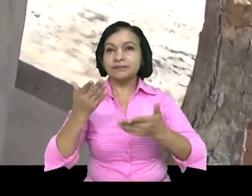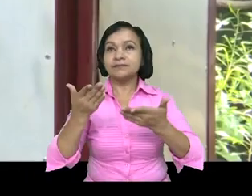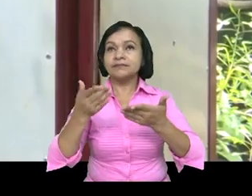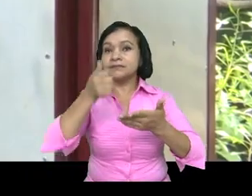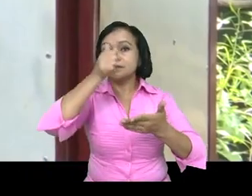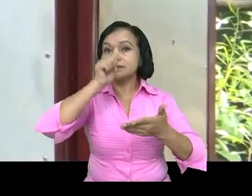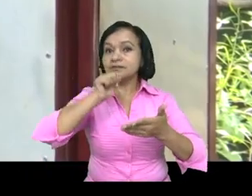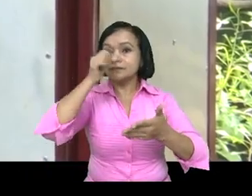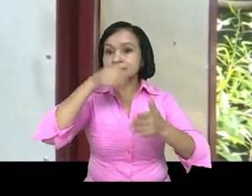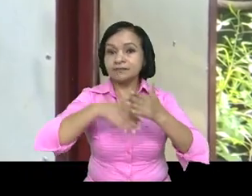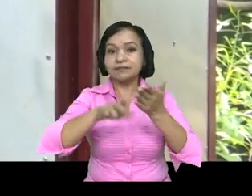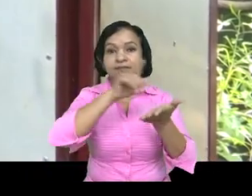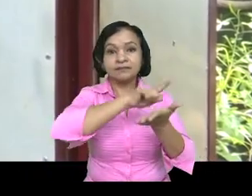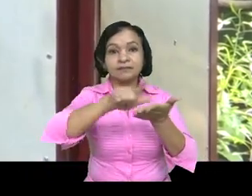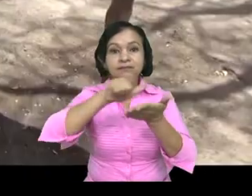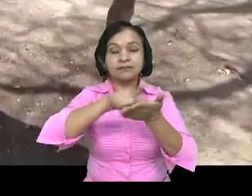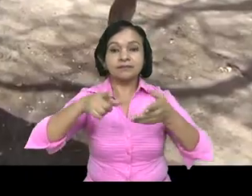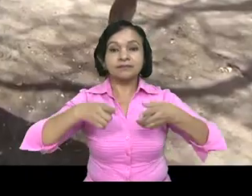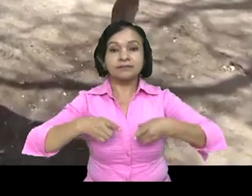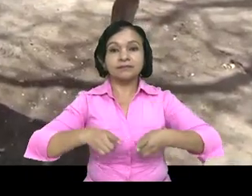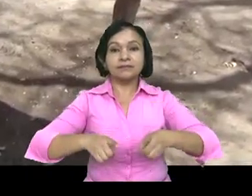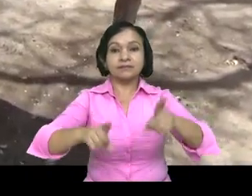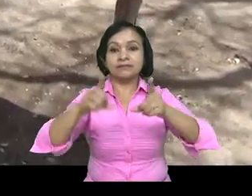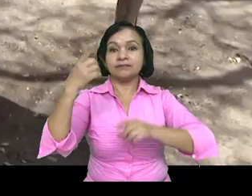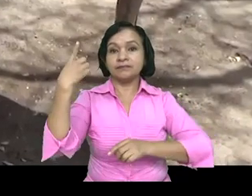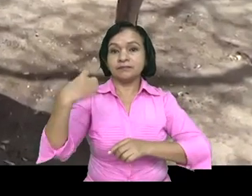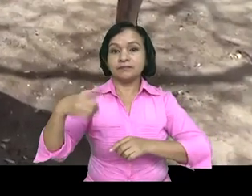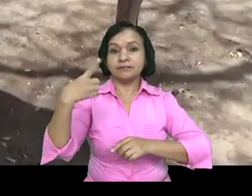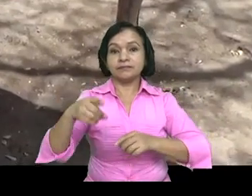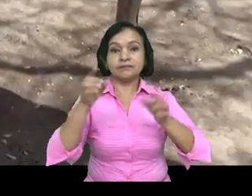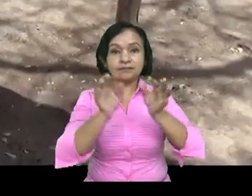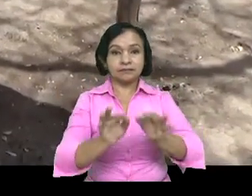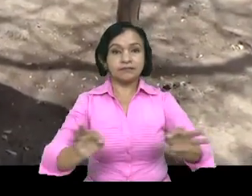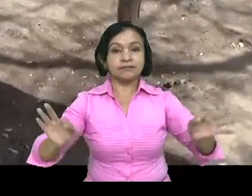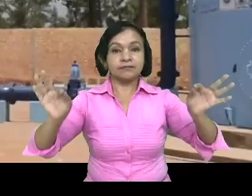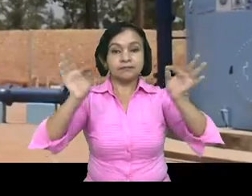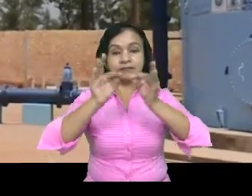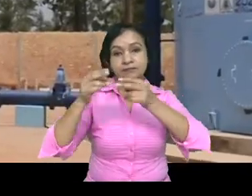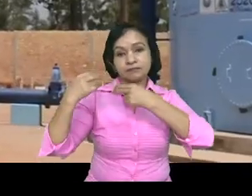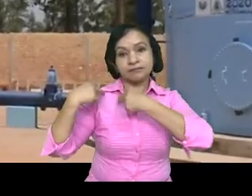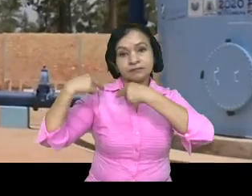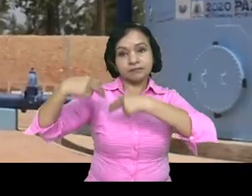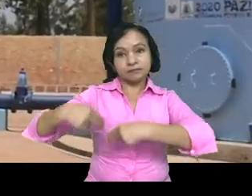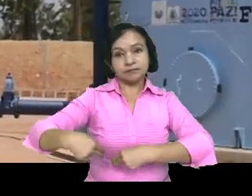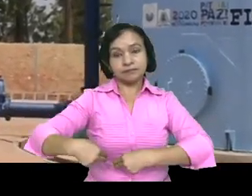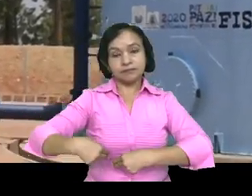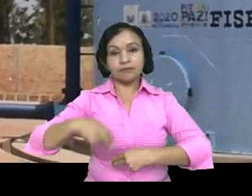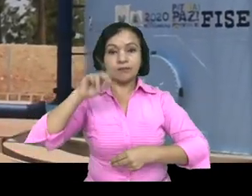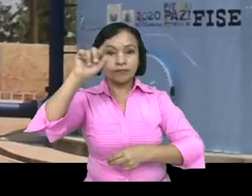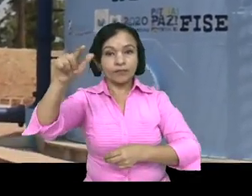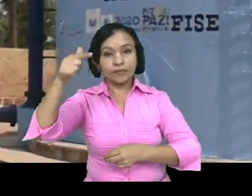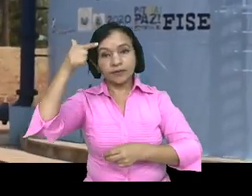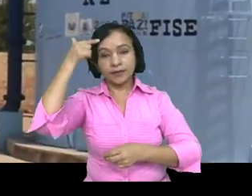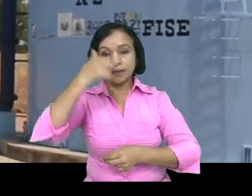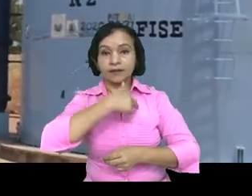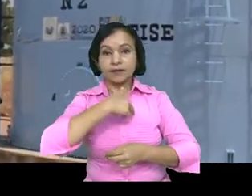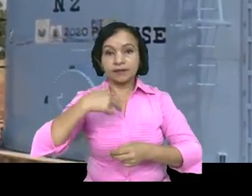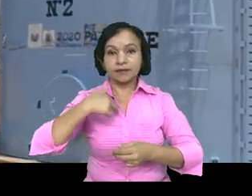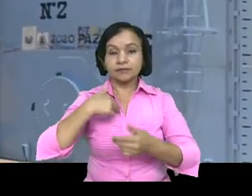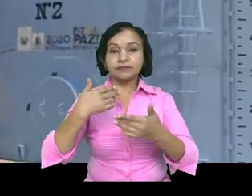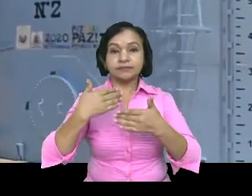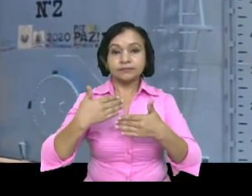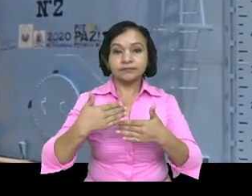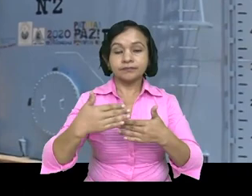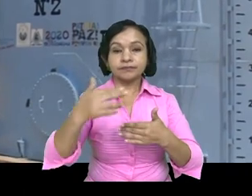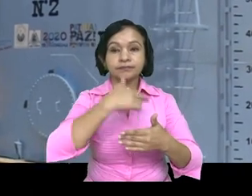agua potable y al saneamiento digno son derechos fundamentales de todos los seres humanos. Es por eso que el Gobierno de Reconciliación y Unidad Nacional,